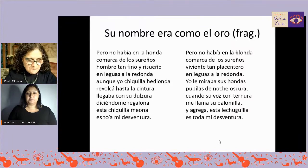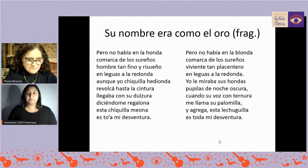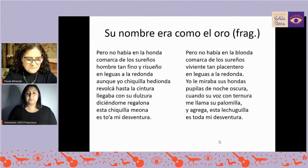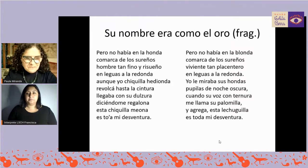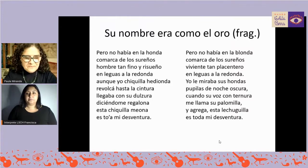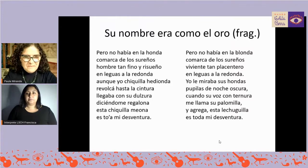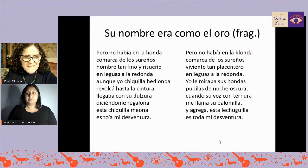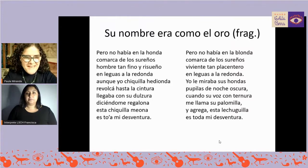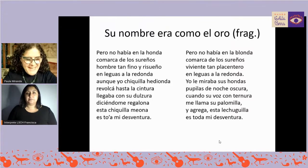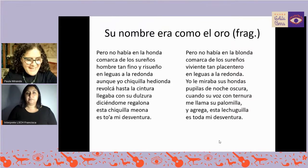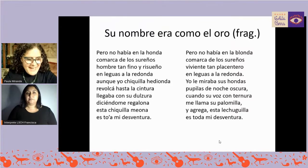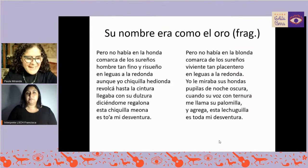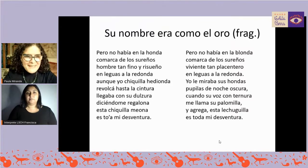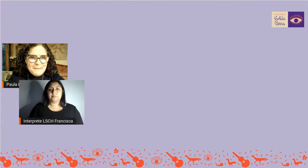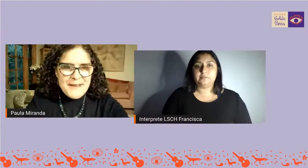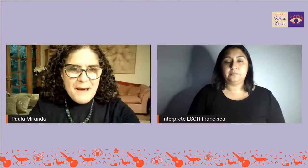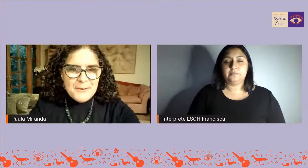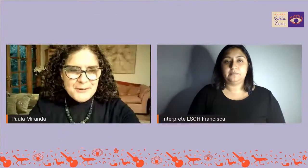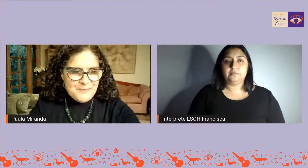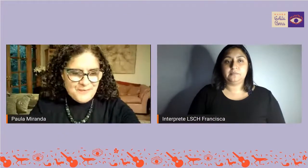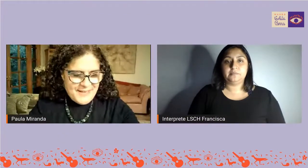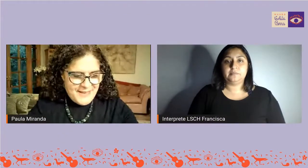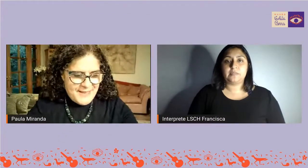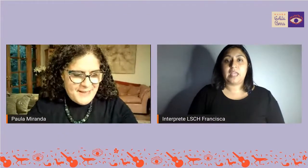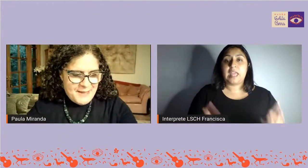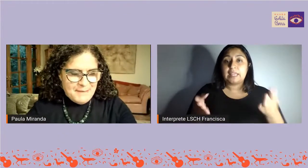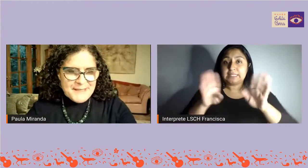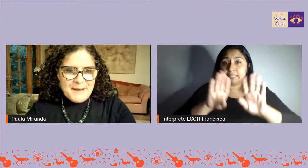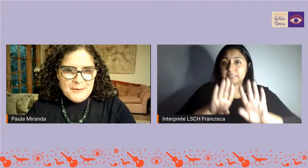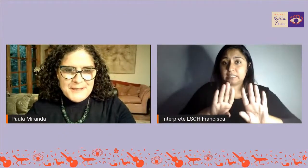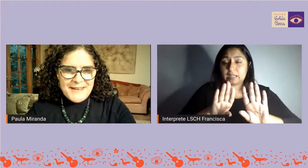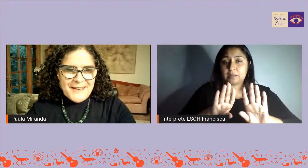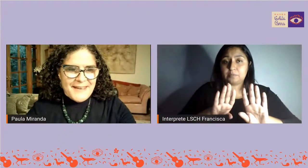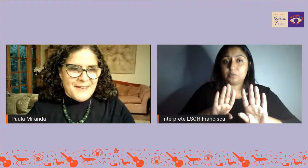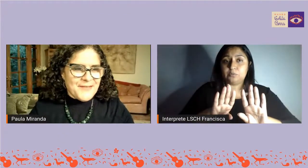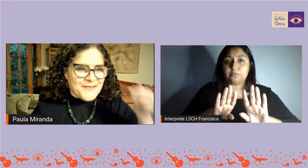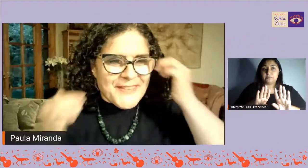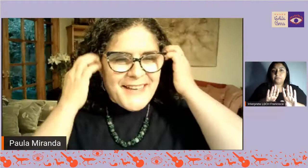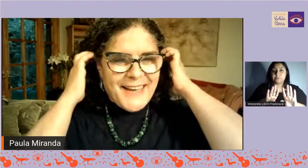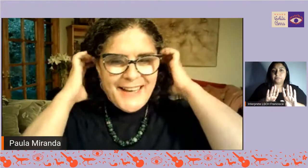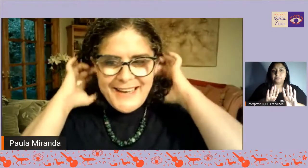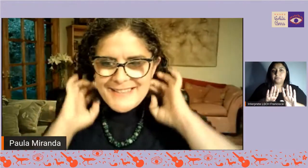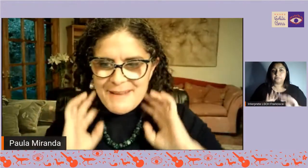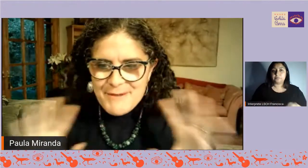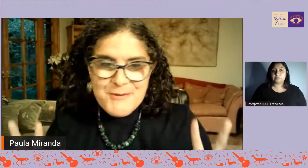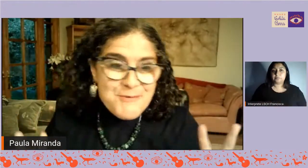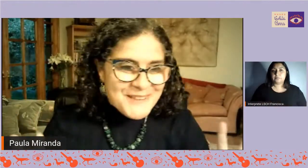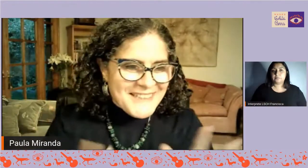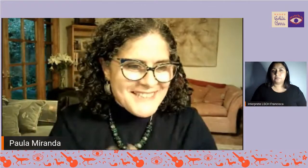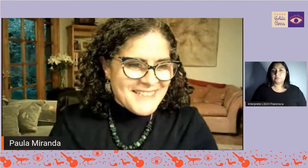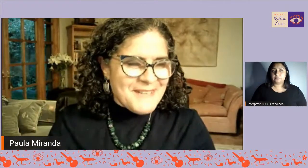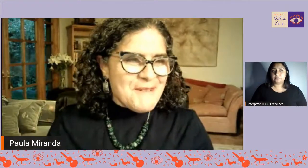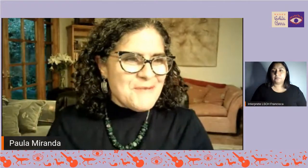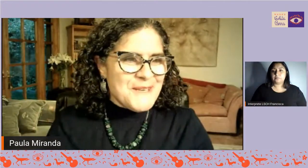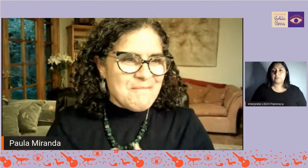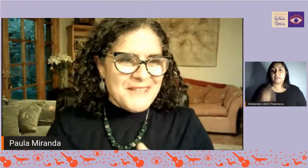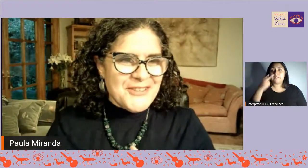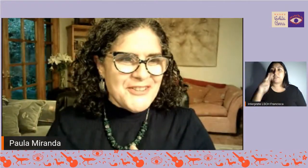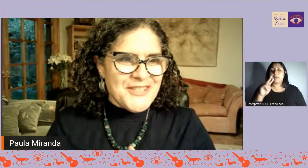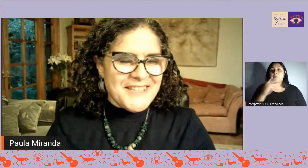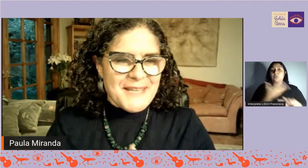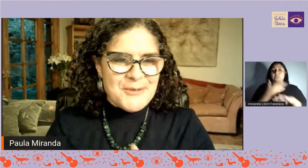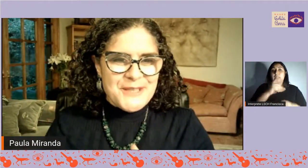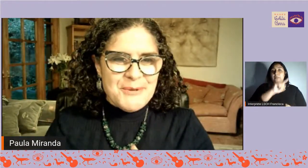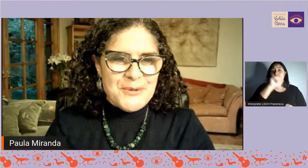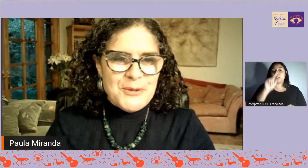desventura. Ahí terminamos, pasamos a la, a si hay preguntas, si tenemos algún